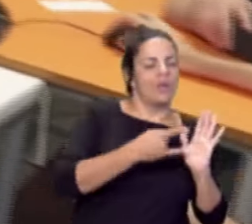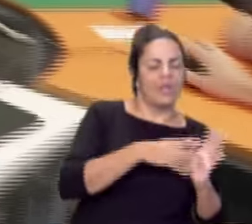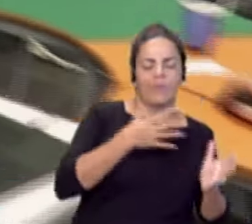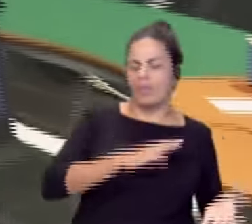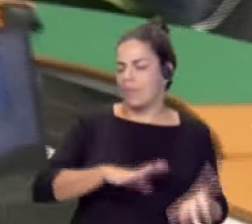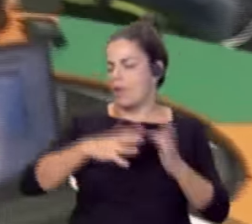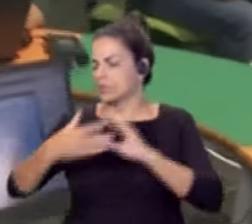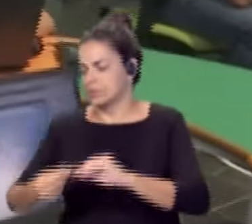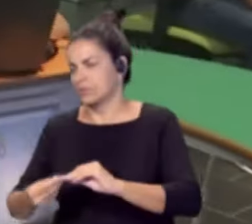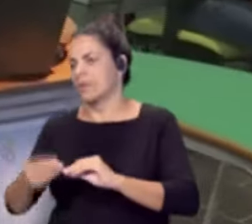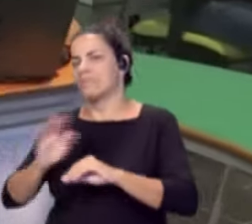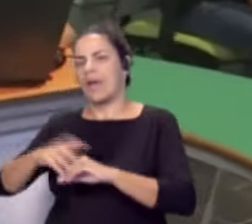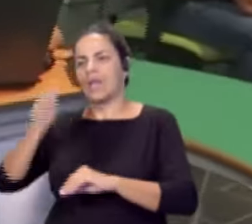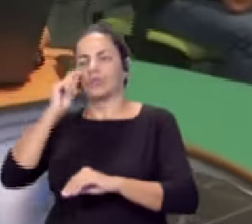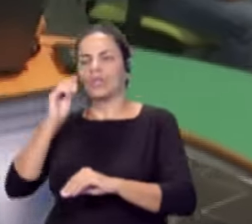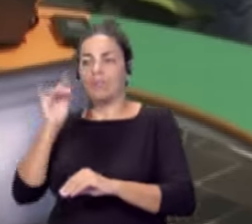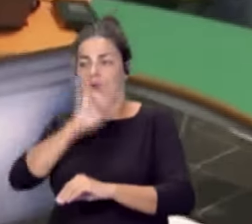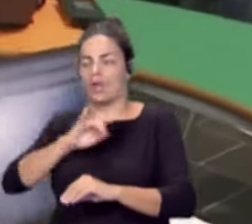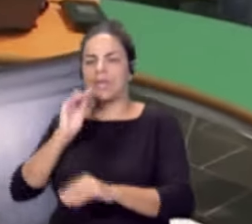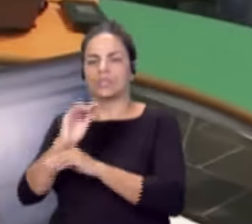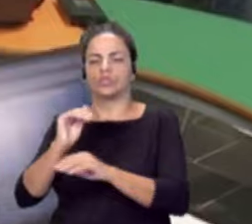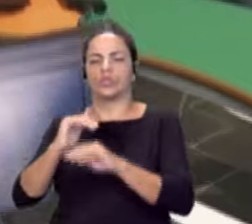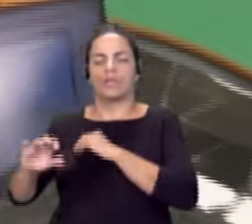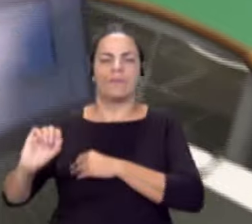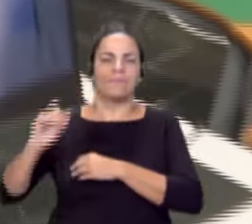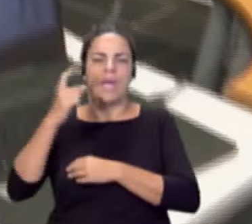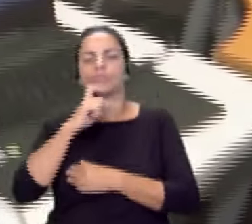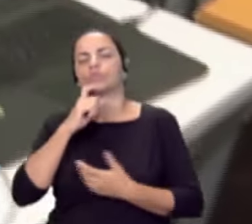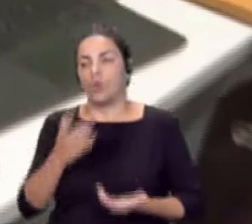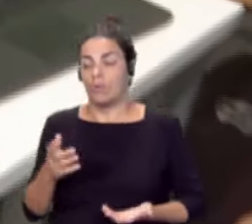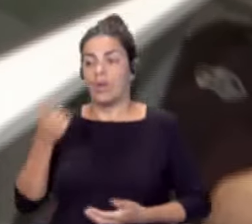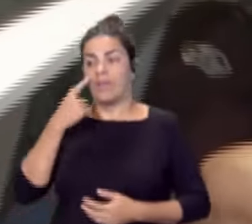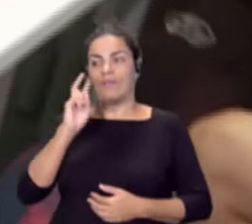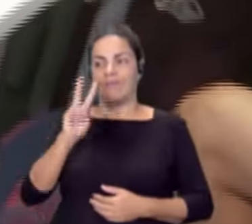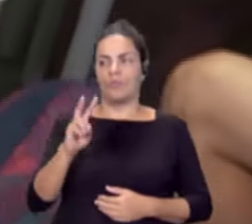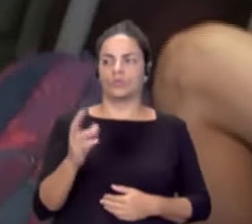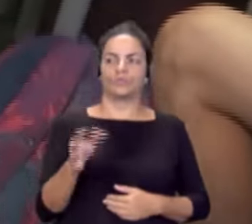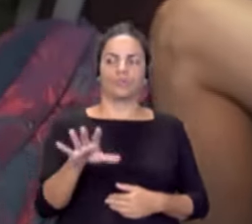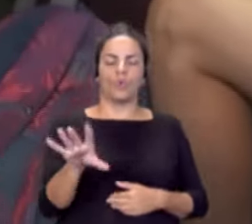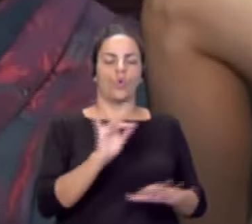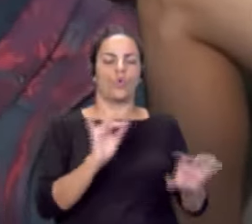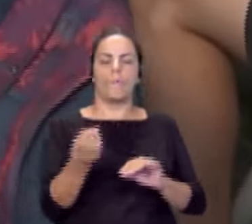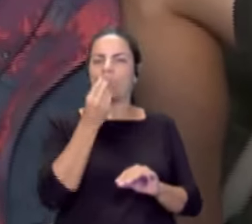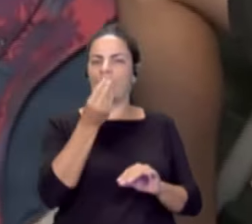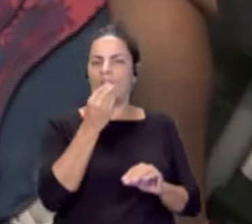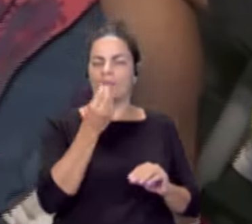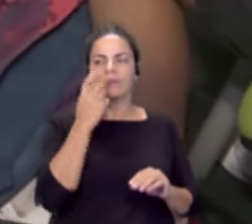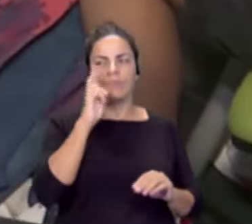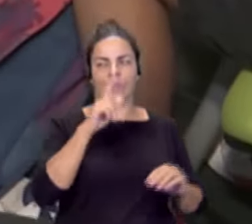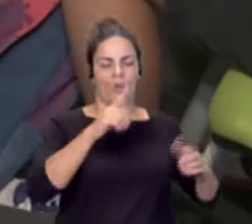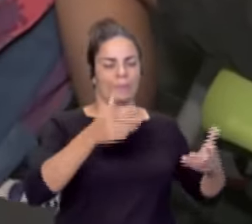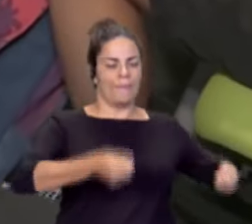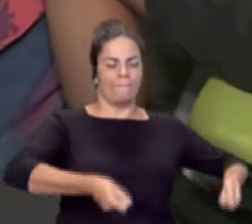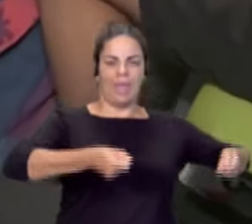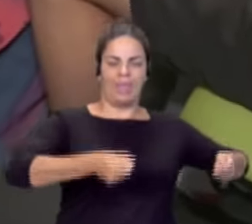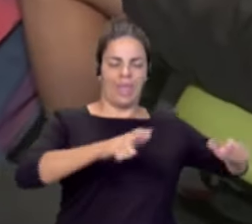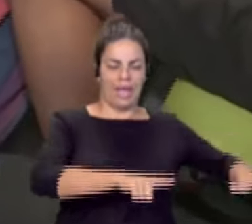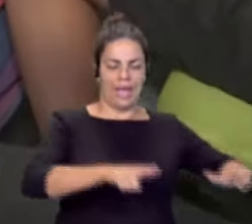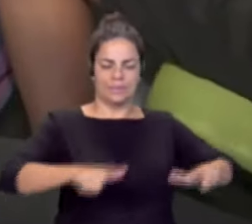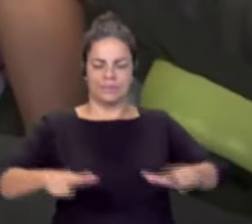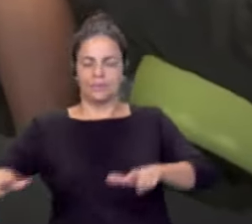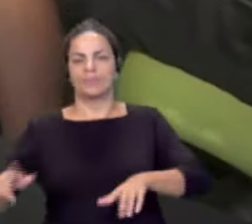Canarias más sostenible? Ahí lo que estamos viendo es, por ejemplo, un buffet, las bandejas del buffet, ¿no? Las vamos a